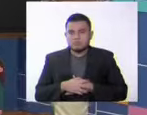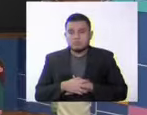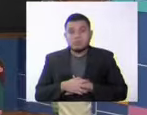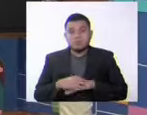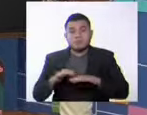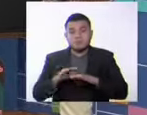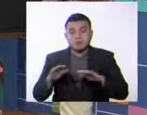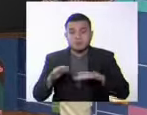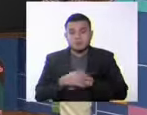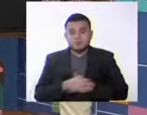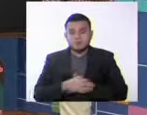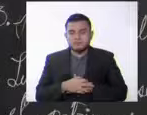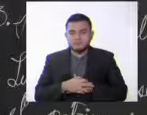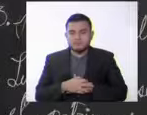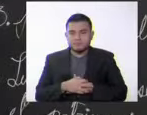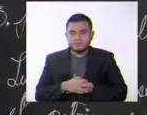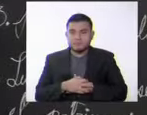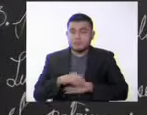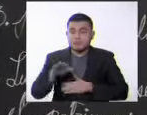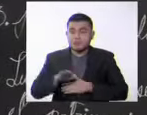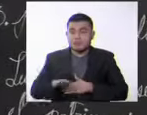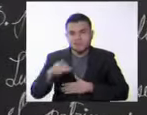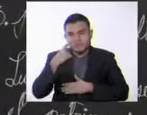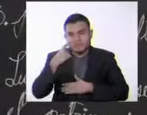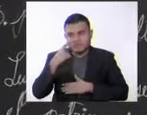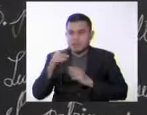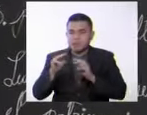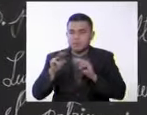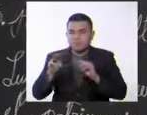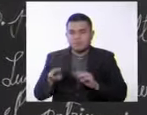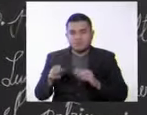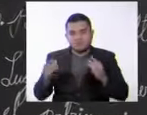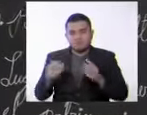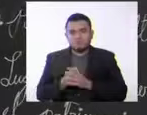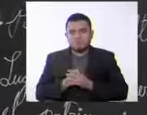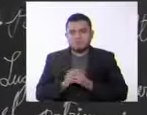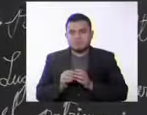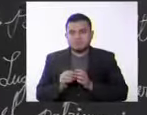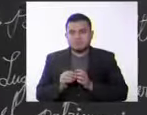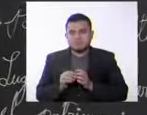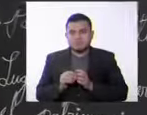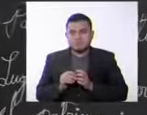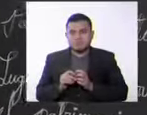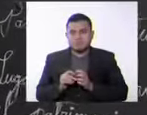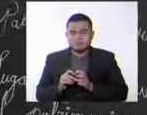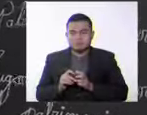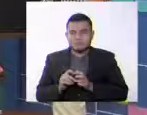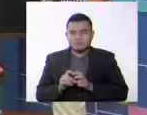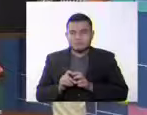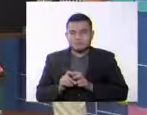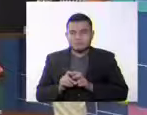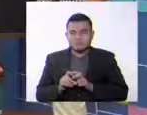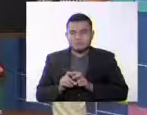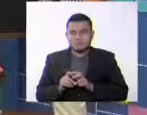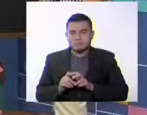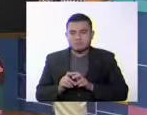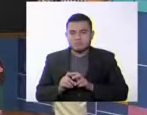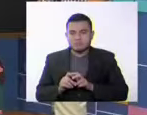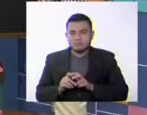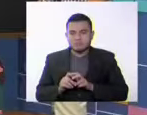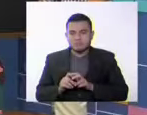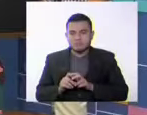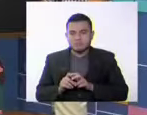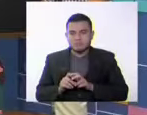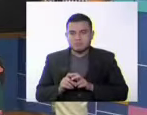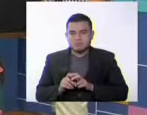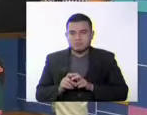último, lugares que conservan, bueno, el museo, ¿no? Exacto. Lugares que conservan el patrimonio cultural. Lugares que